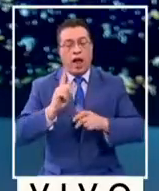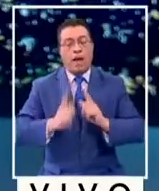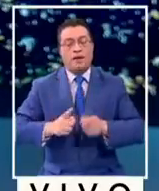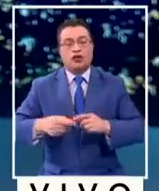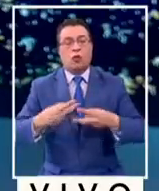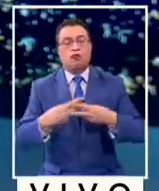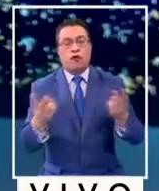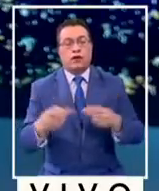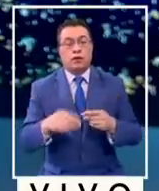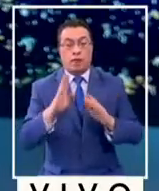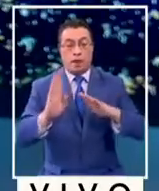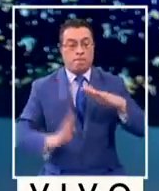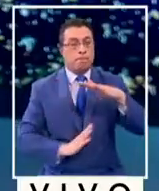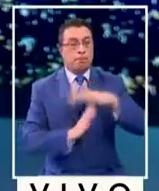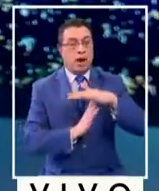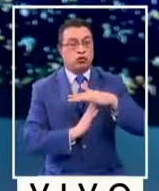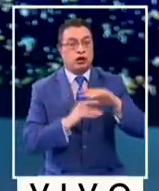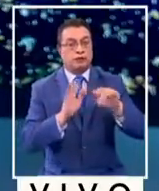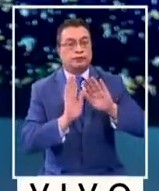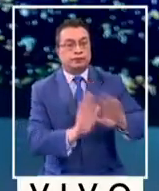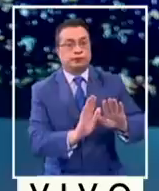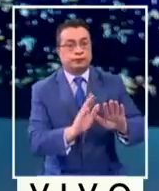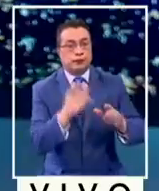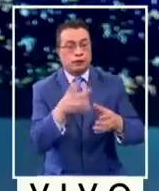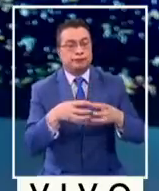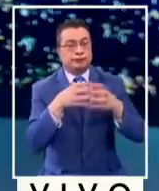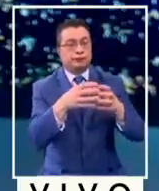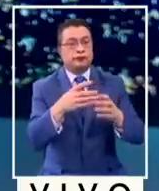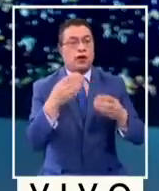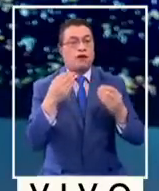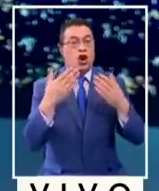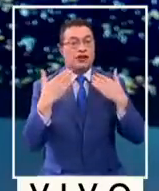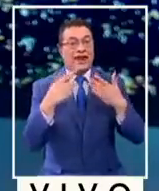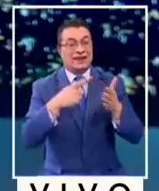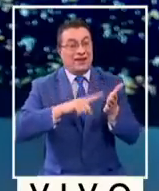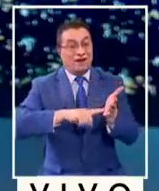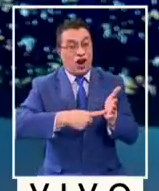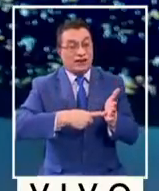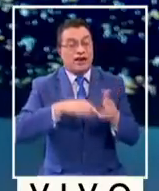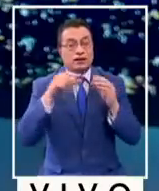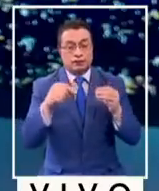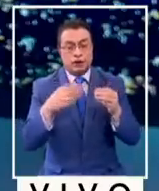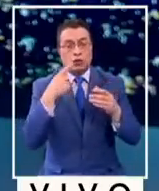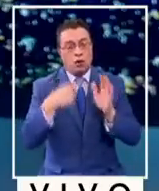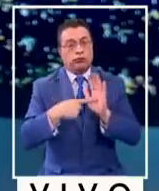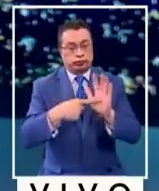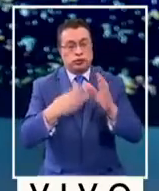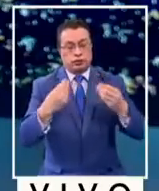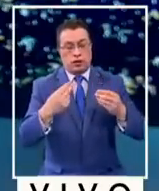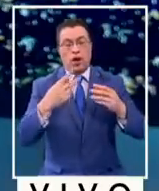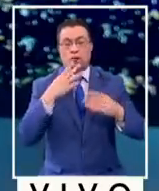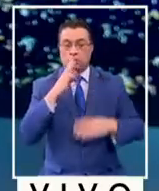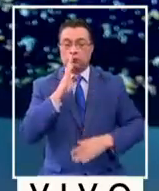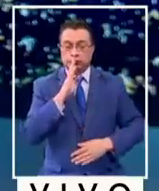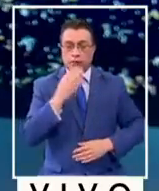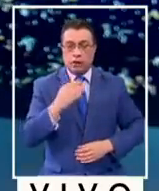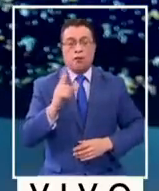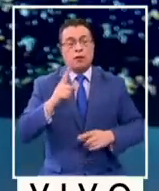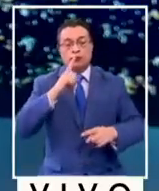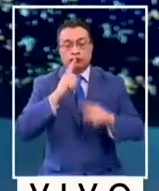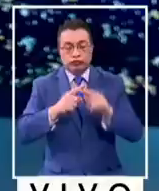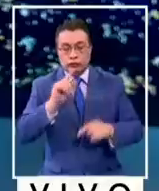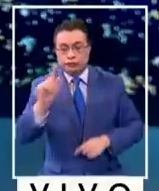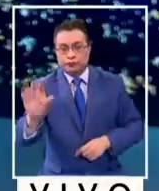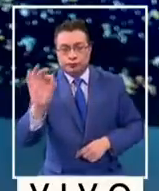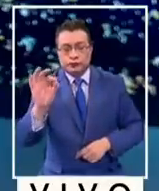pausa la llegada de Piñera a la delegación de Buenos Aires es una muestra de prudencia, la misma que faltó en el momento de